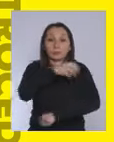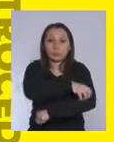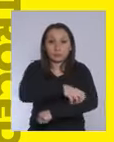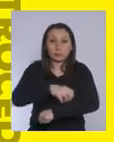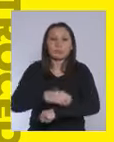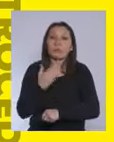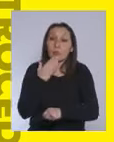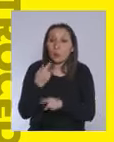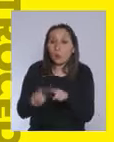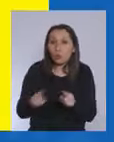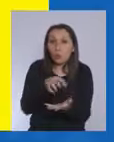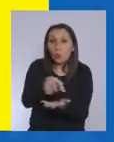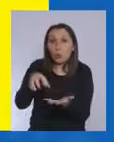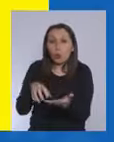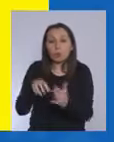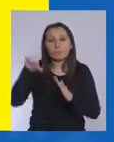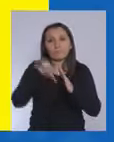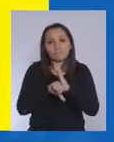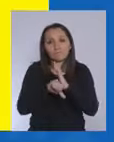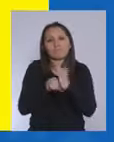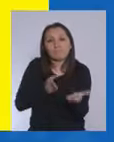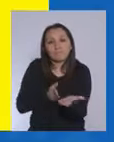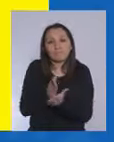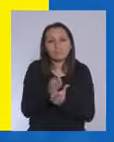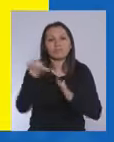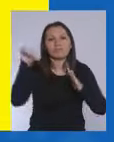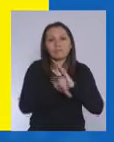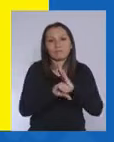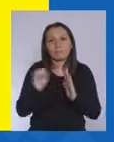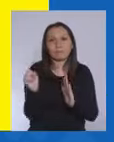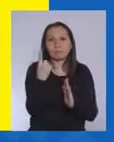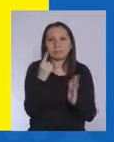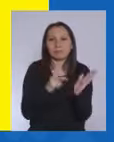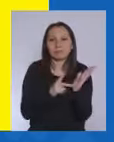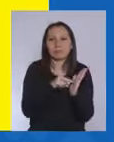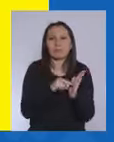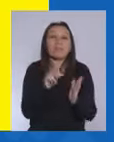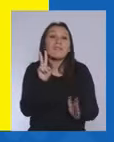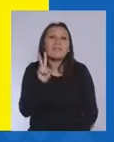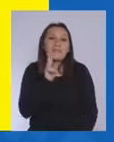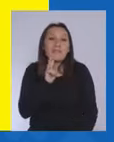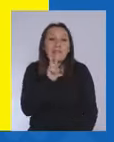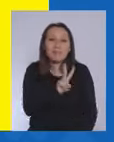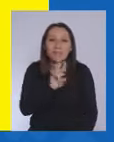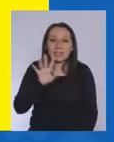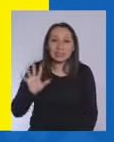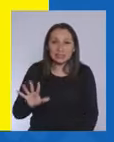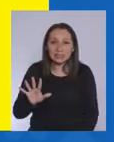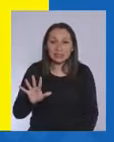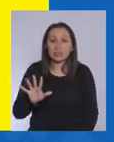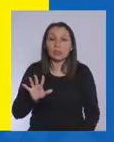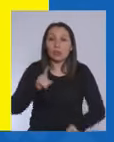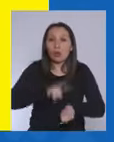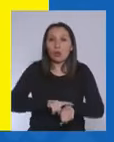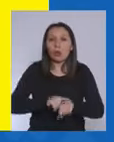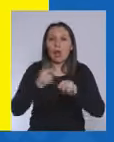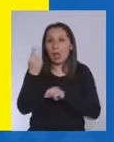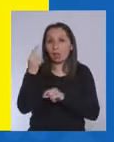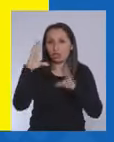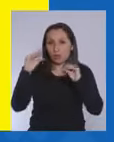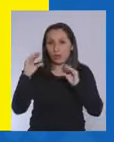tenemos comunas que pasan a cuarentena a partir de este viernes 25 a las 23 horas